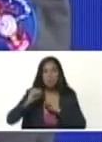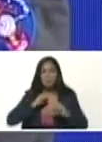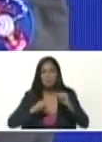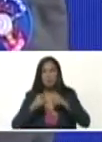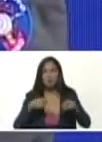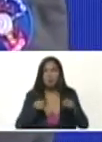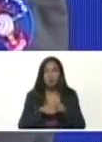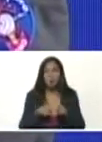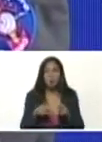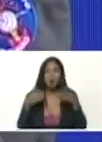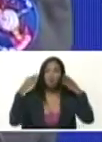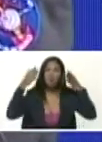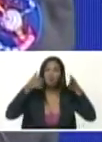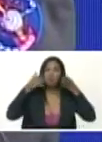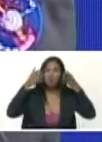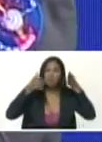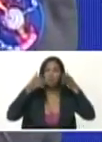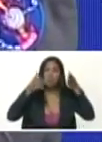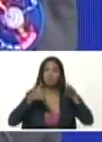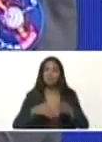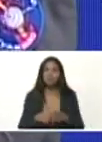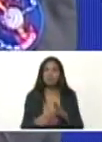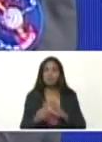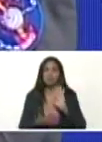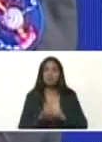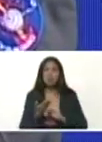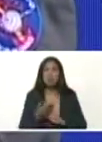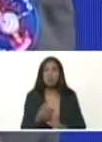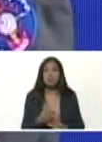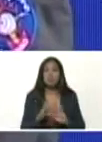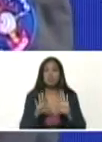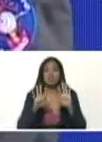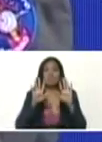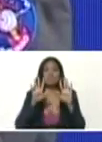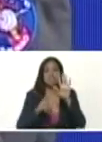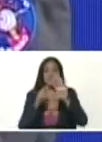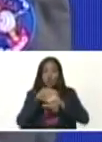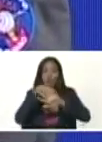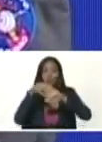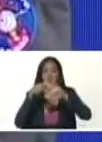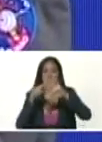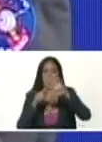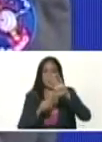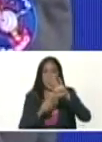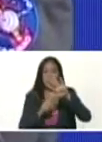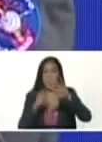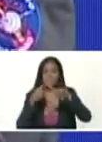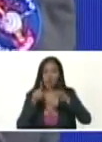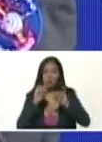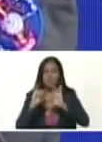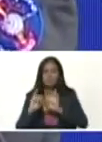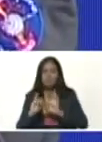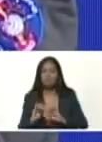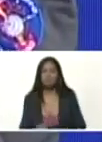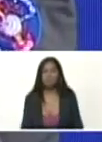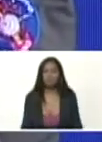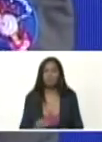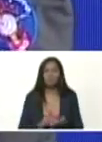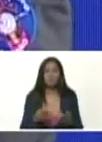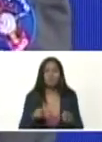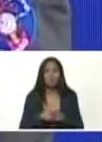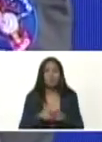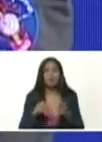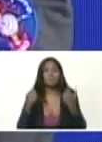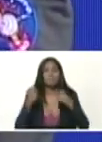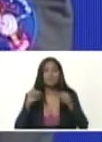desplegados en entrenamiento. Bien importante, fueron 5 fases. Pero ahí, mi comandante, pusimos en